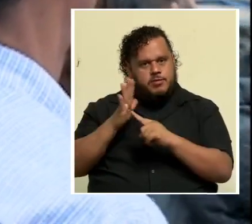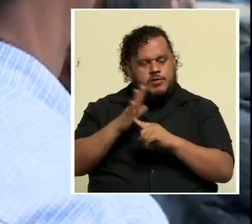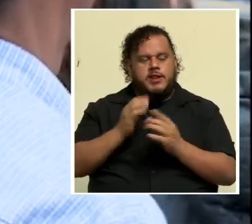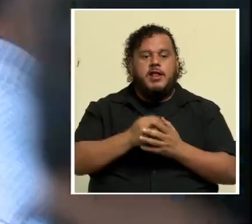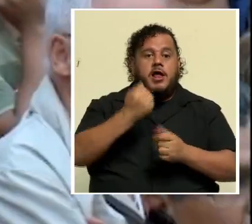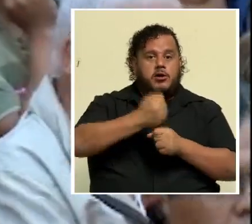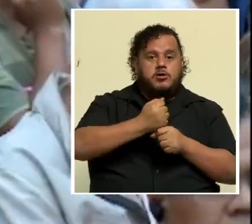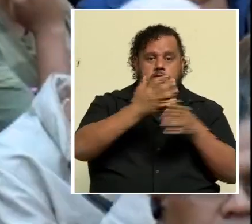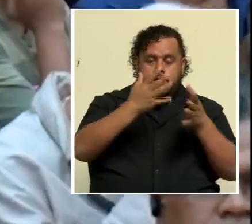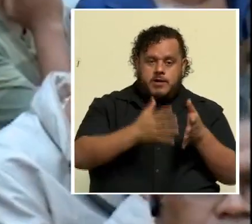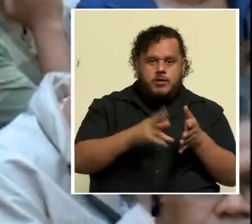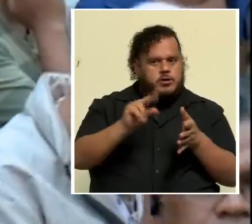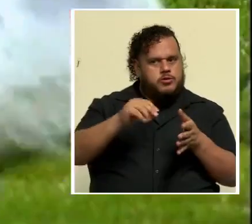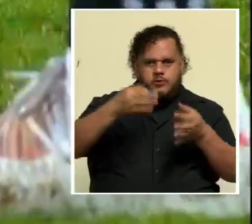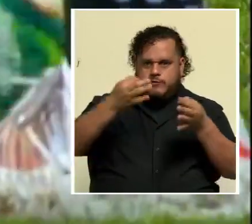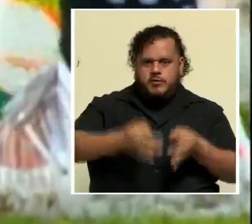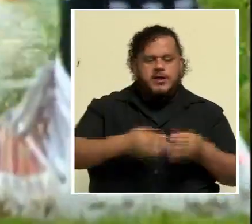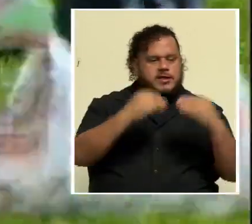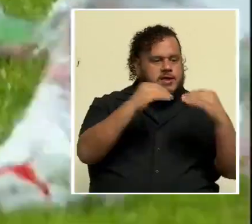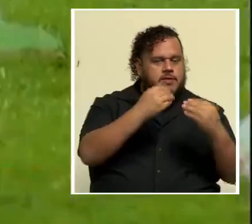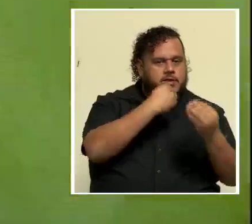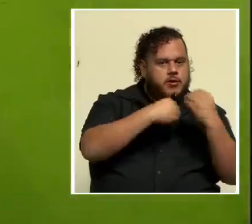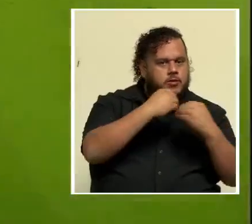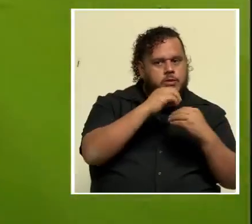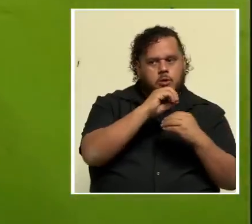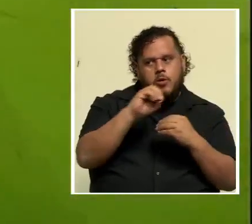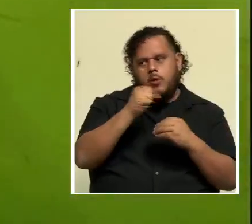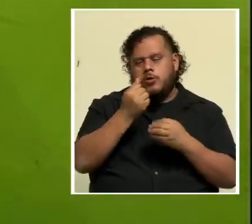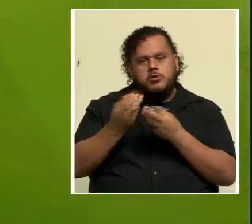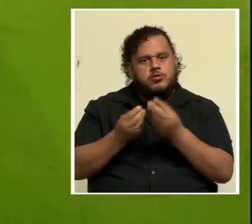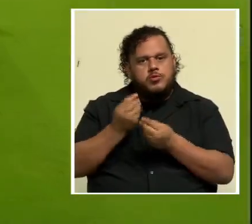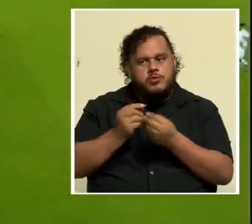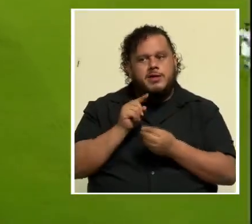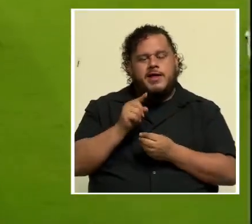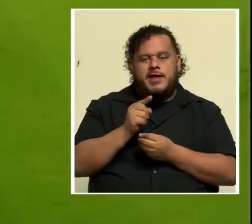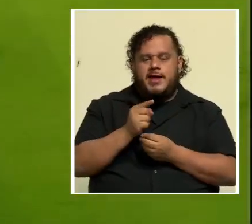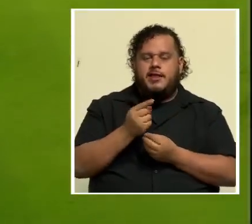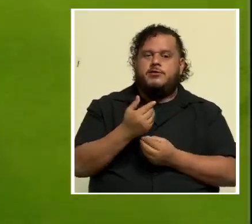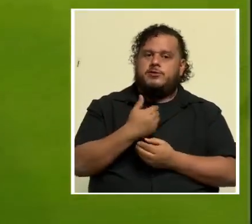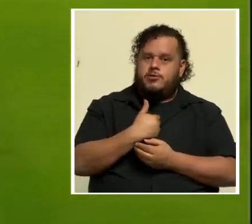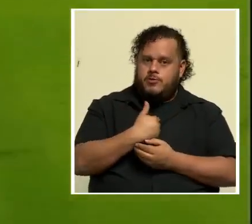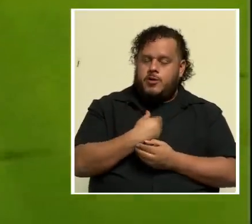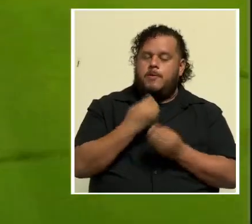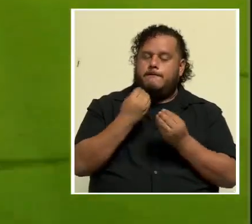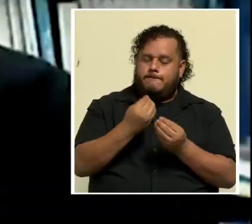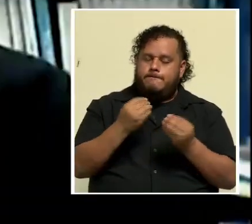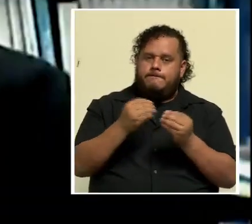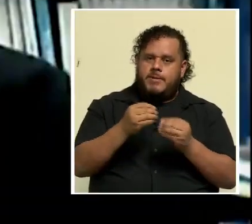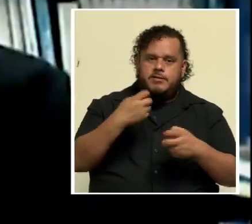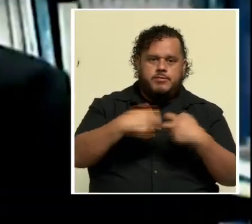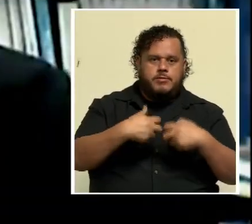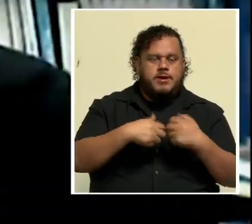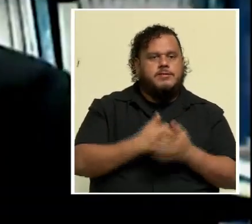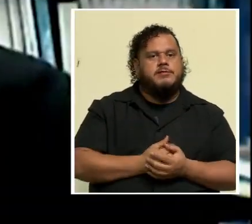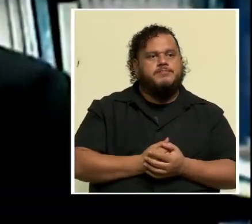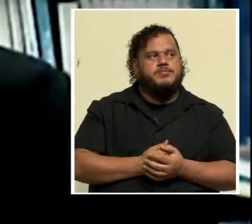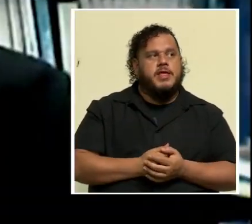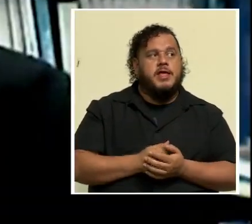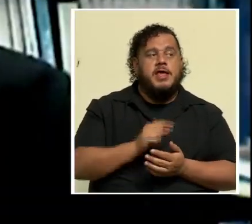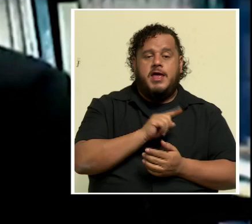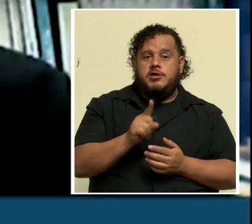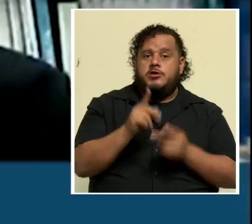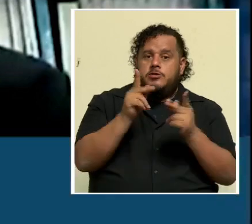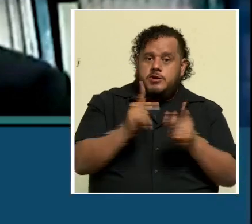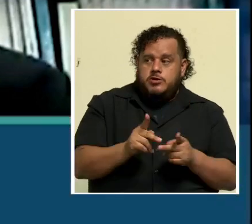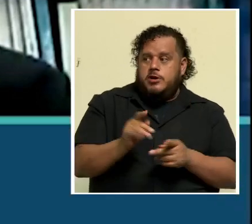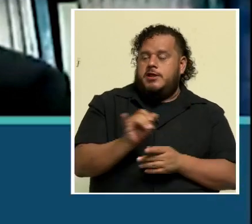informales que se dedicaban a las ventas de comidas u otros productos fueron quienes resultaron más perjudicados. Son personas que